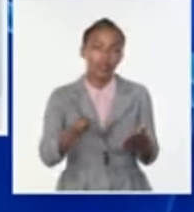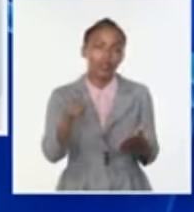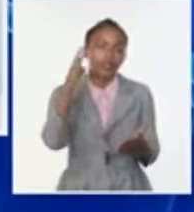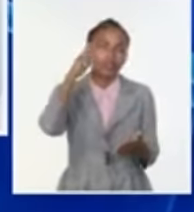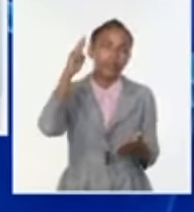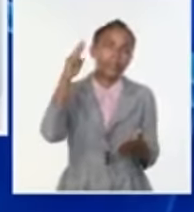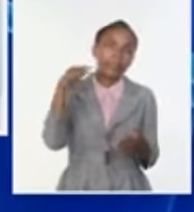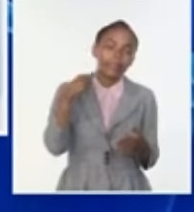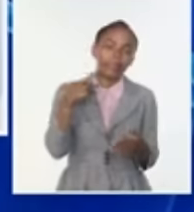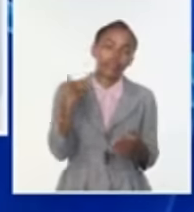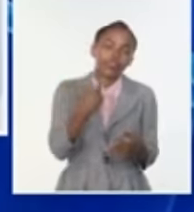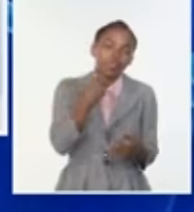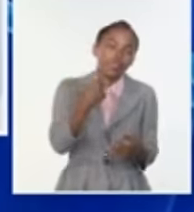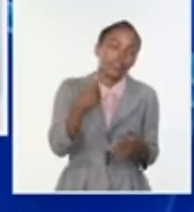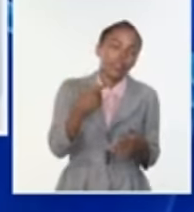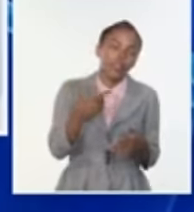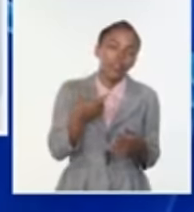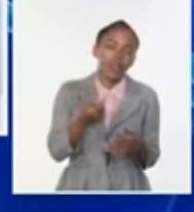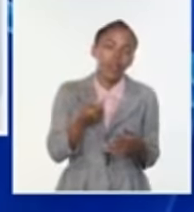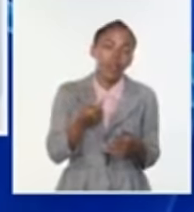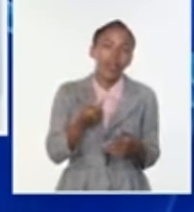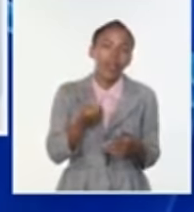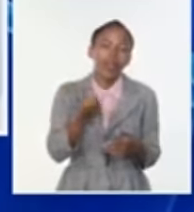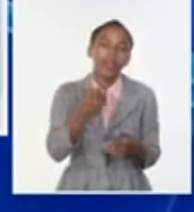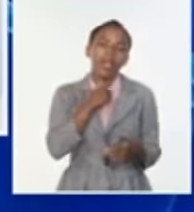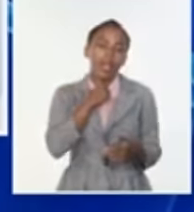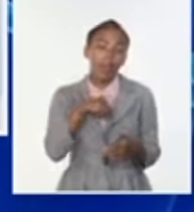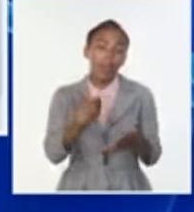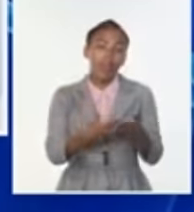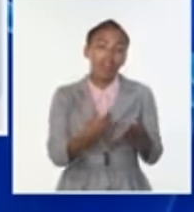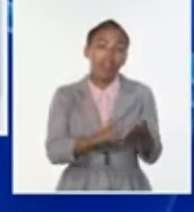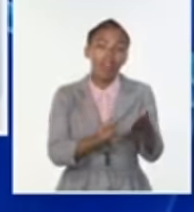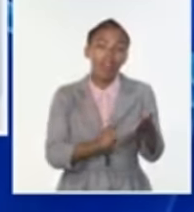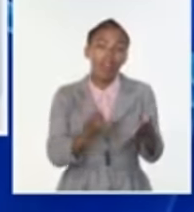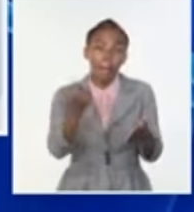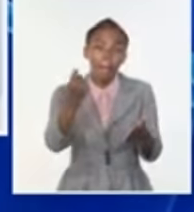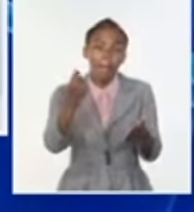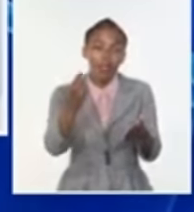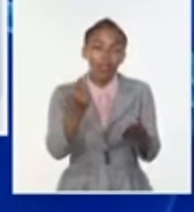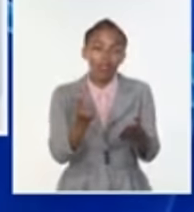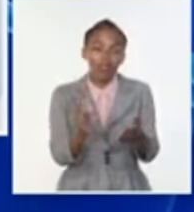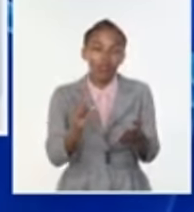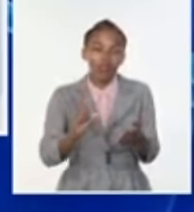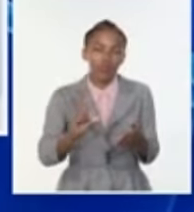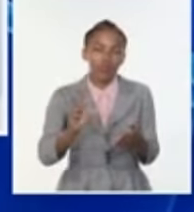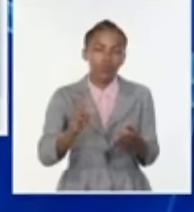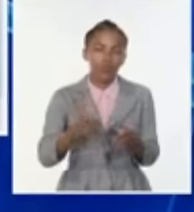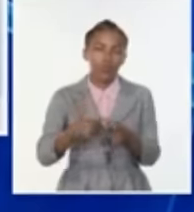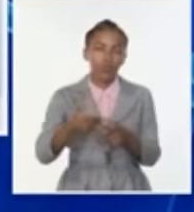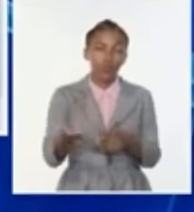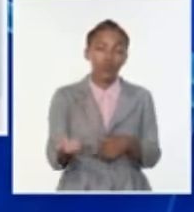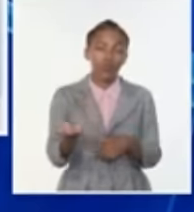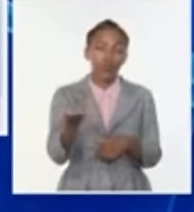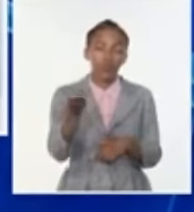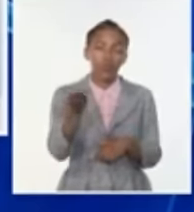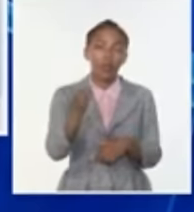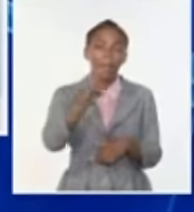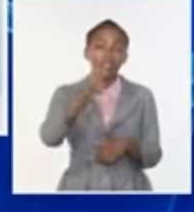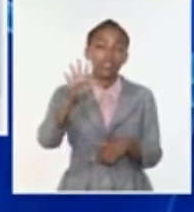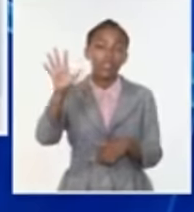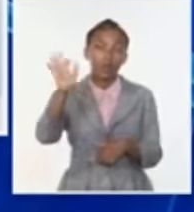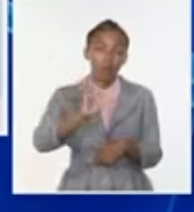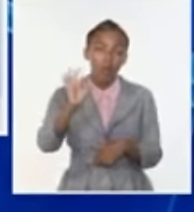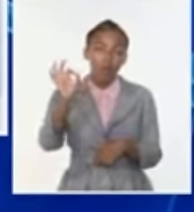subir las tarifas eléctricas en un 25% a los consumidores de más de